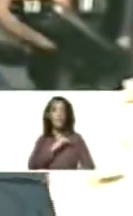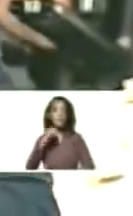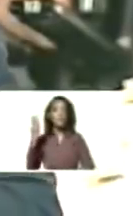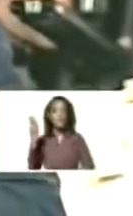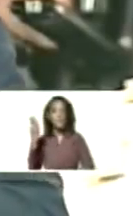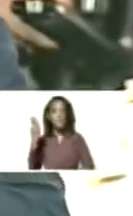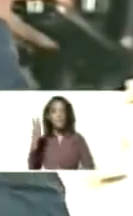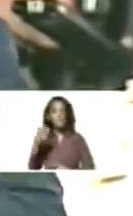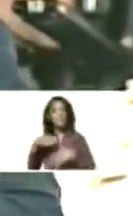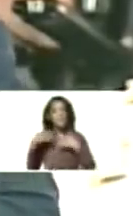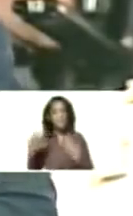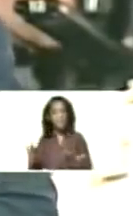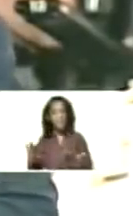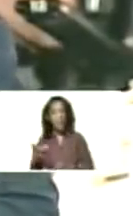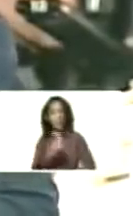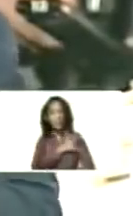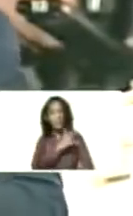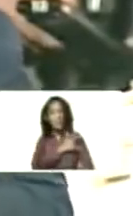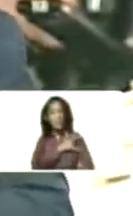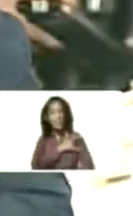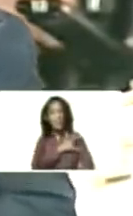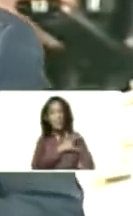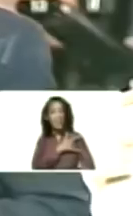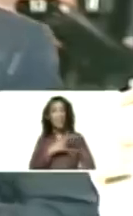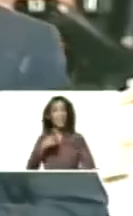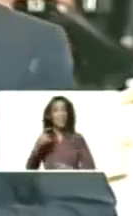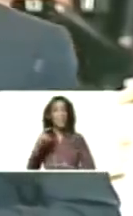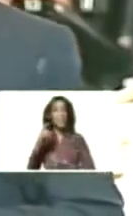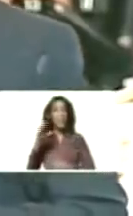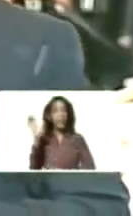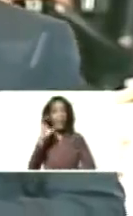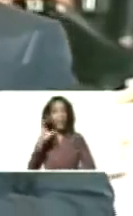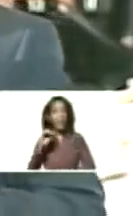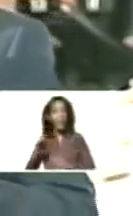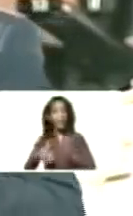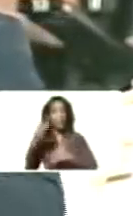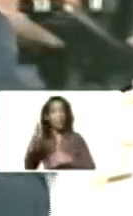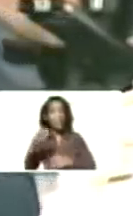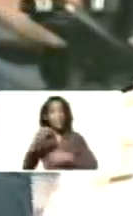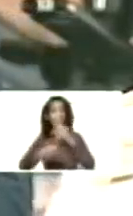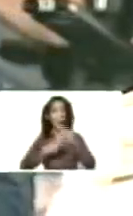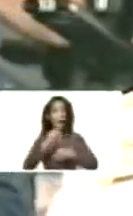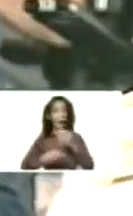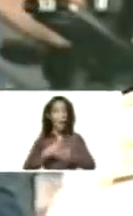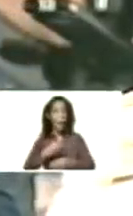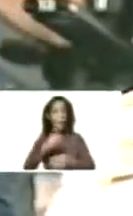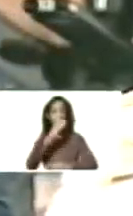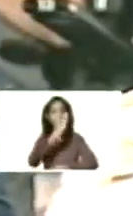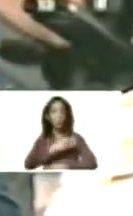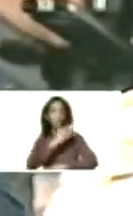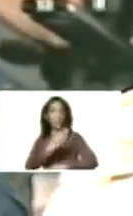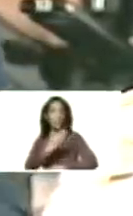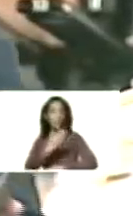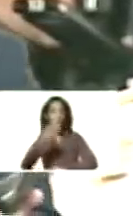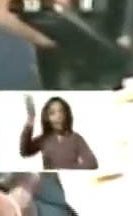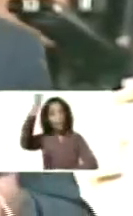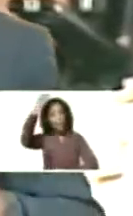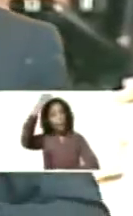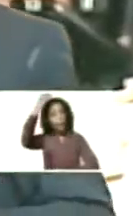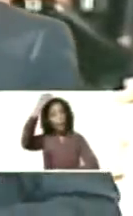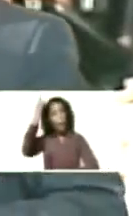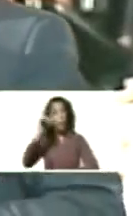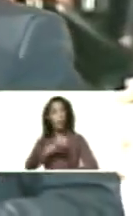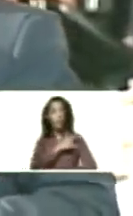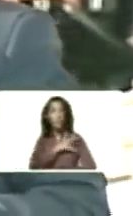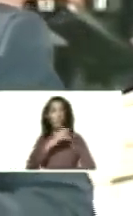De la Universidad, la Real Universidad de Caracas, que luego sería bautizada como la Real y Pontificia